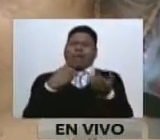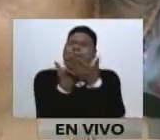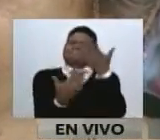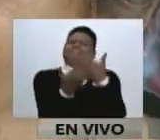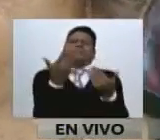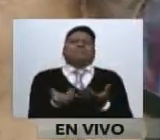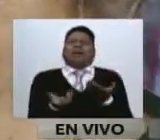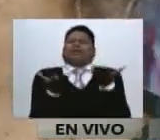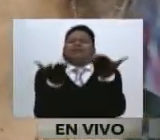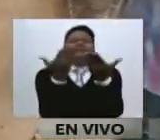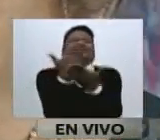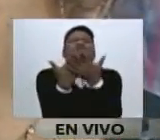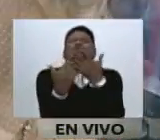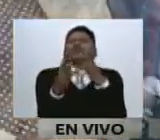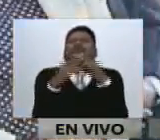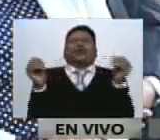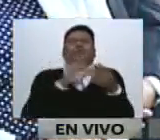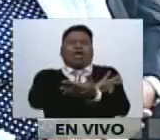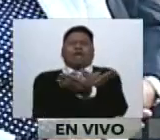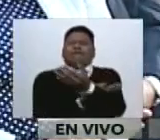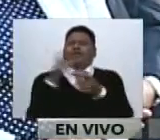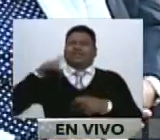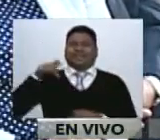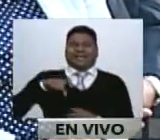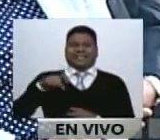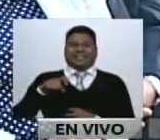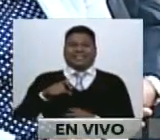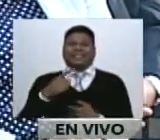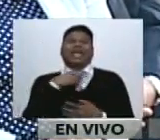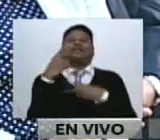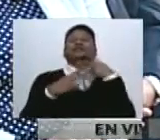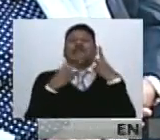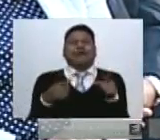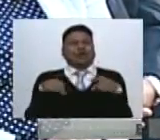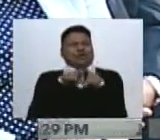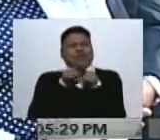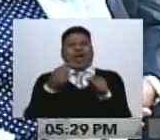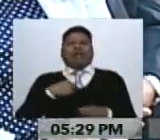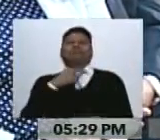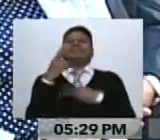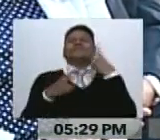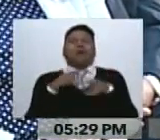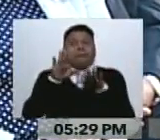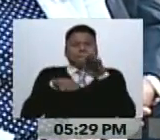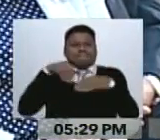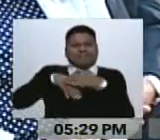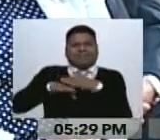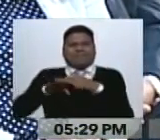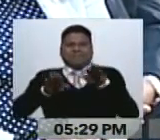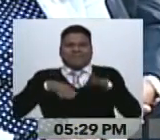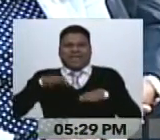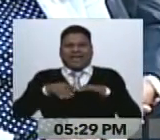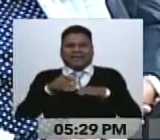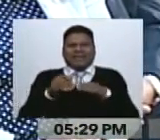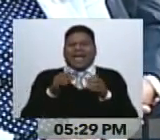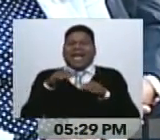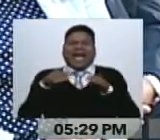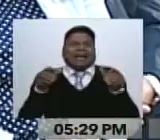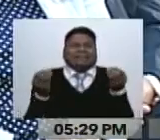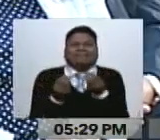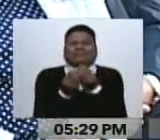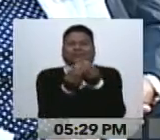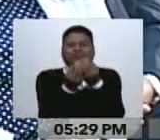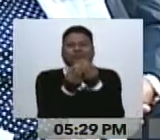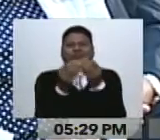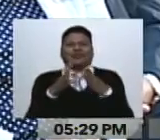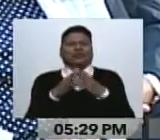tú necesites y que tu voz también sea mi voz. Que mis piernas caminen por ti cuando lo amerites y que en